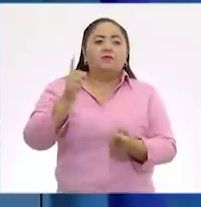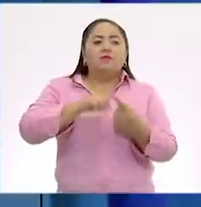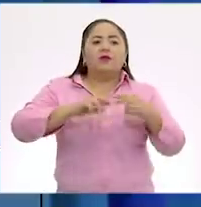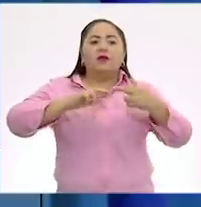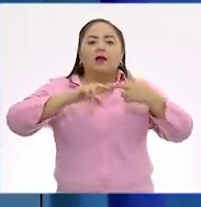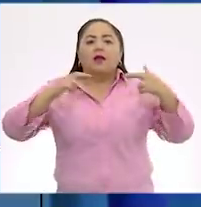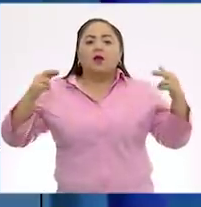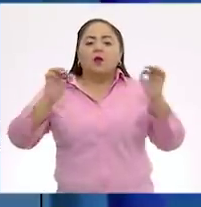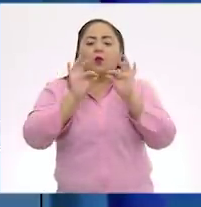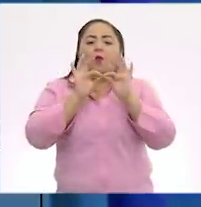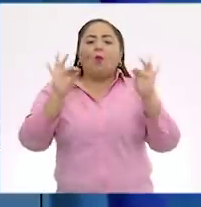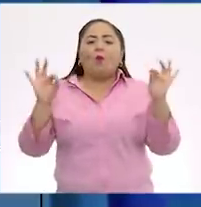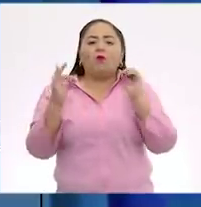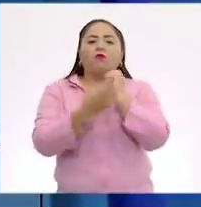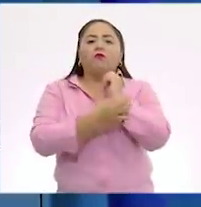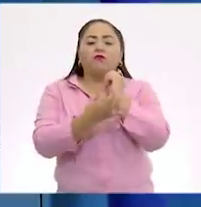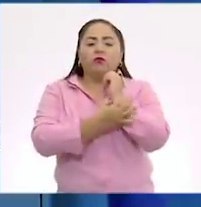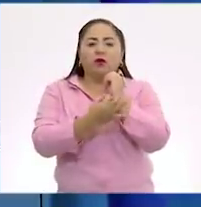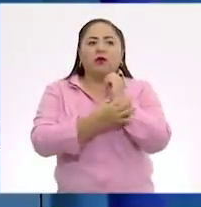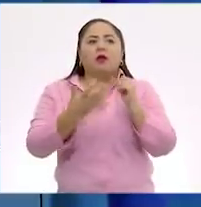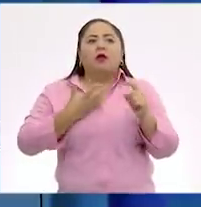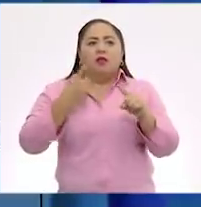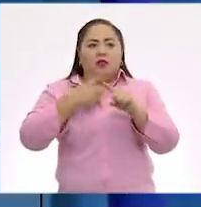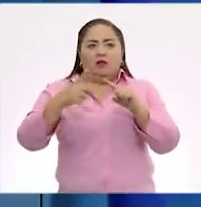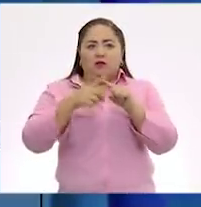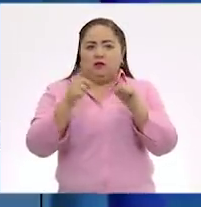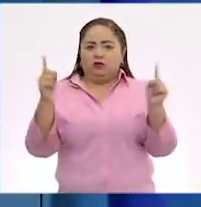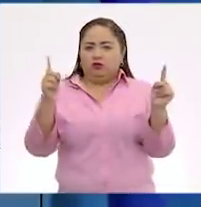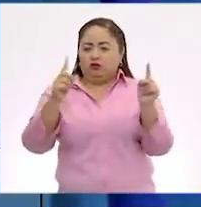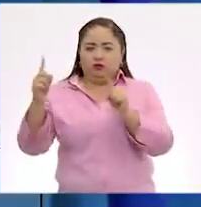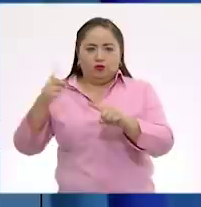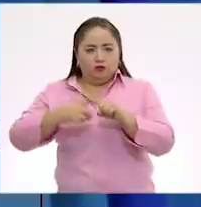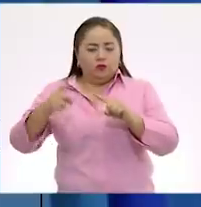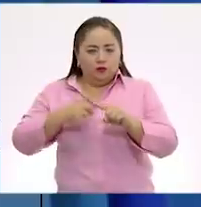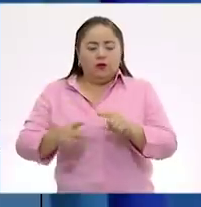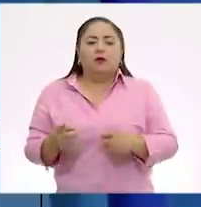alambre delgado, varias piezas de alambre delgado,